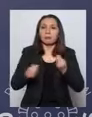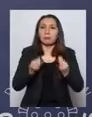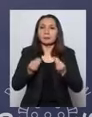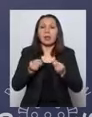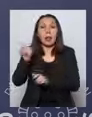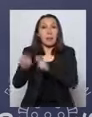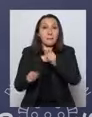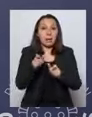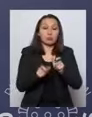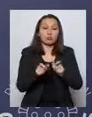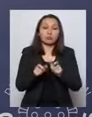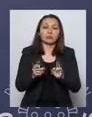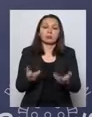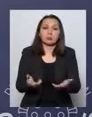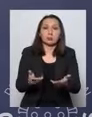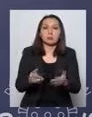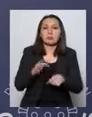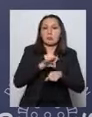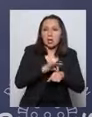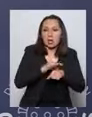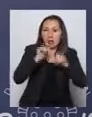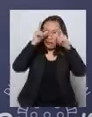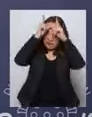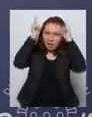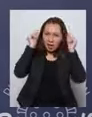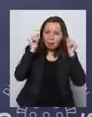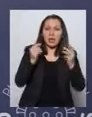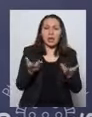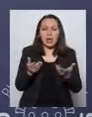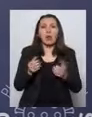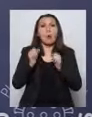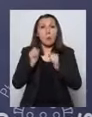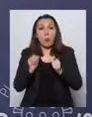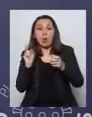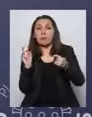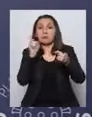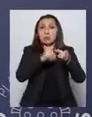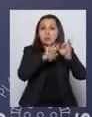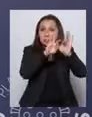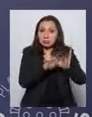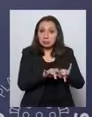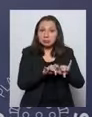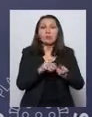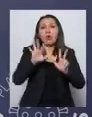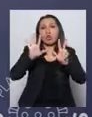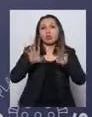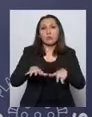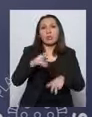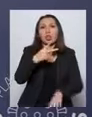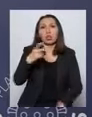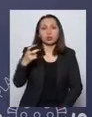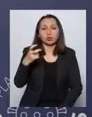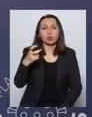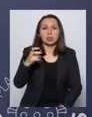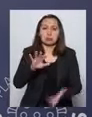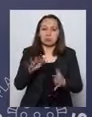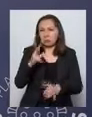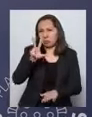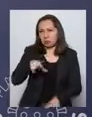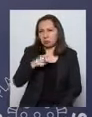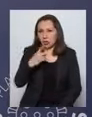personas médicos enfermeras se pueden inscribir hemos llegado a la cifra de 8.200 algo